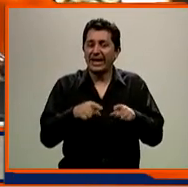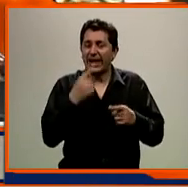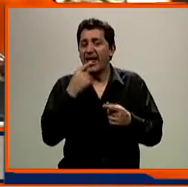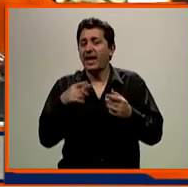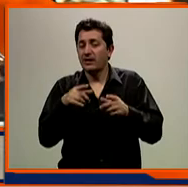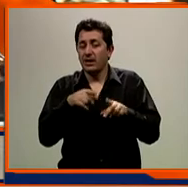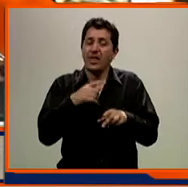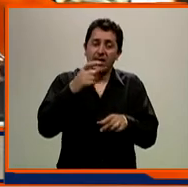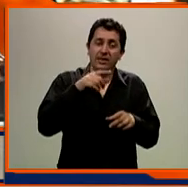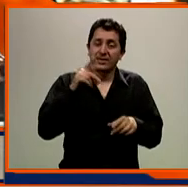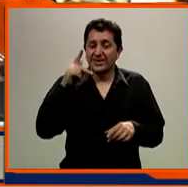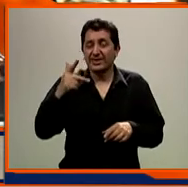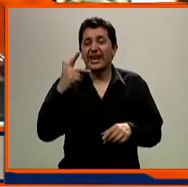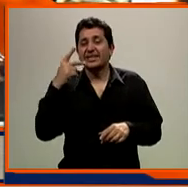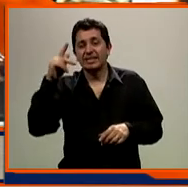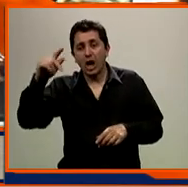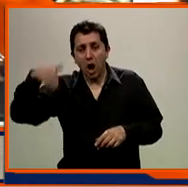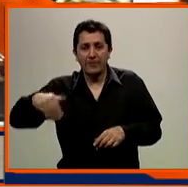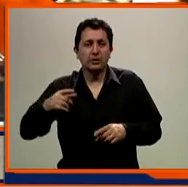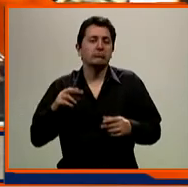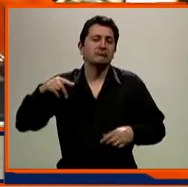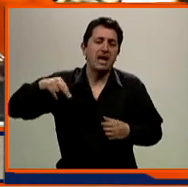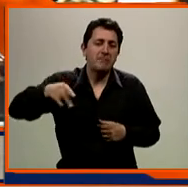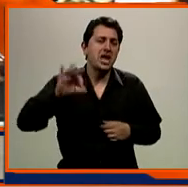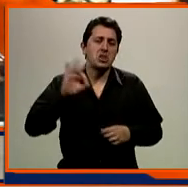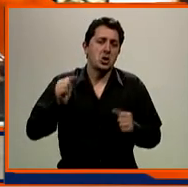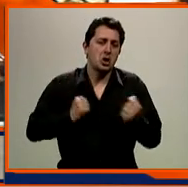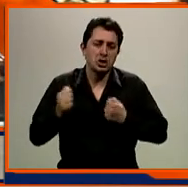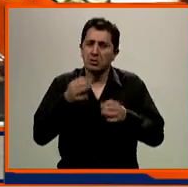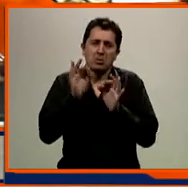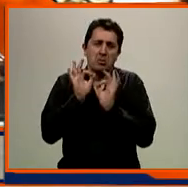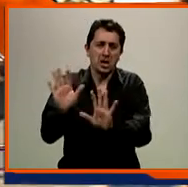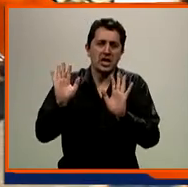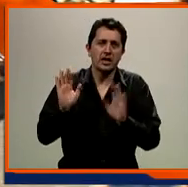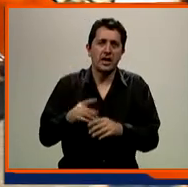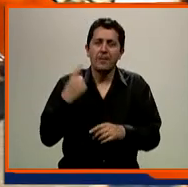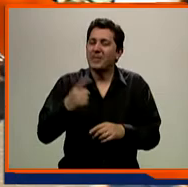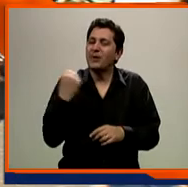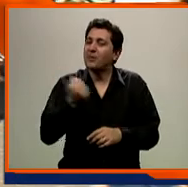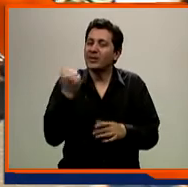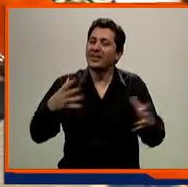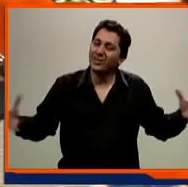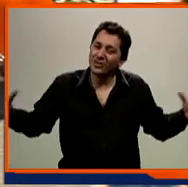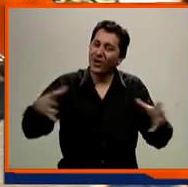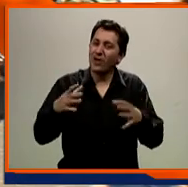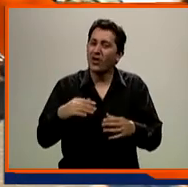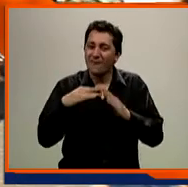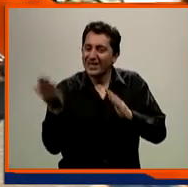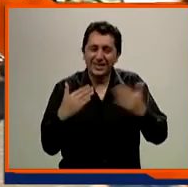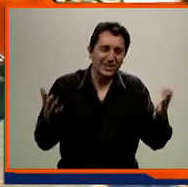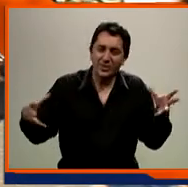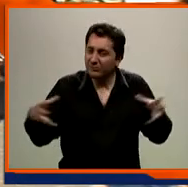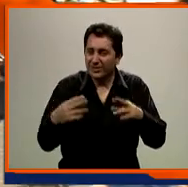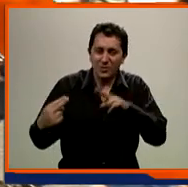de 3 kilómetros, para hacerla corriendo, caminando, o como cada uno pueda, pero lo importante es estar codo a codo con los vecinos y bueno, con la gente también